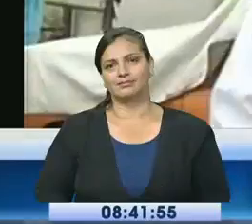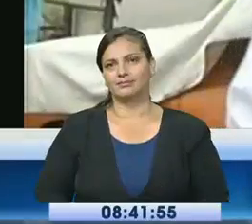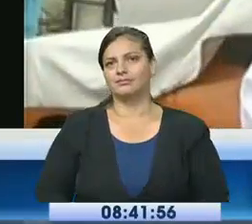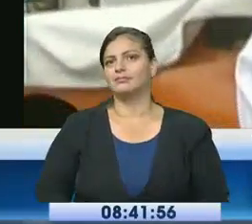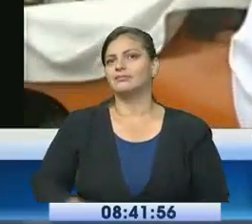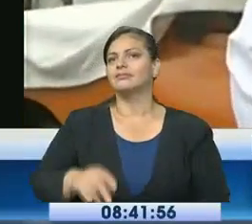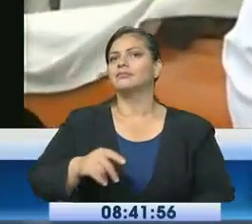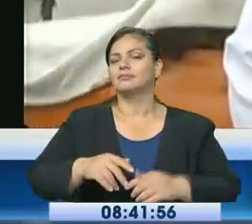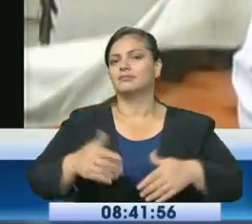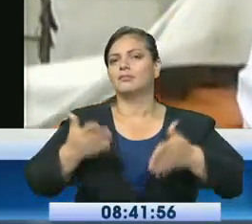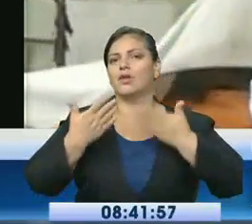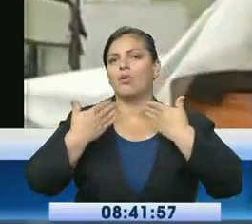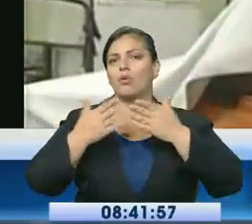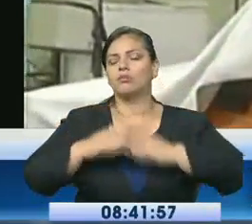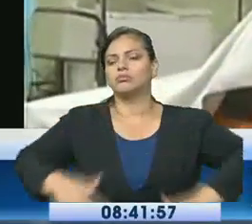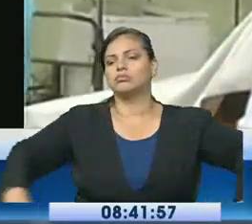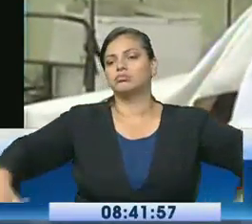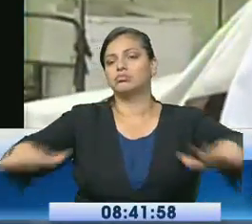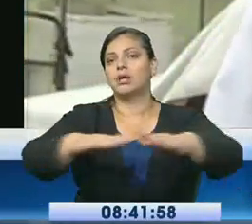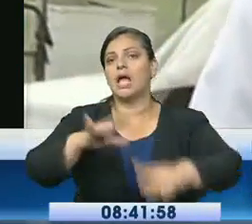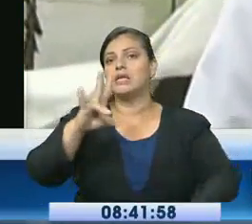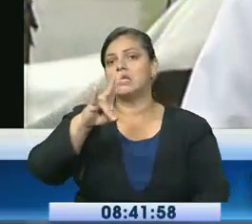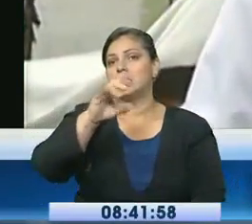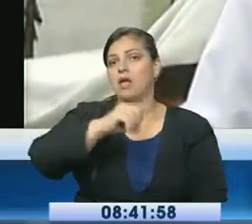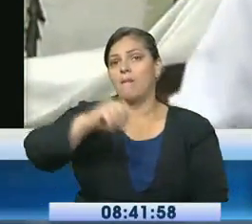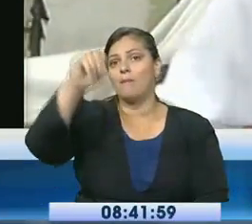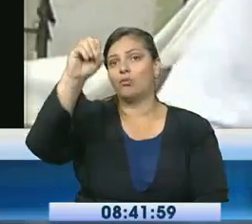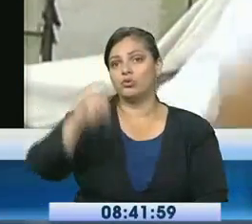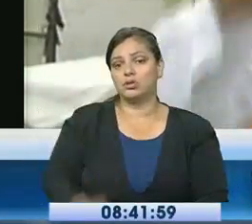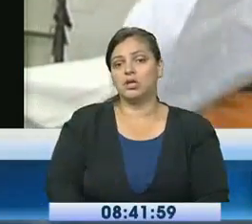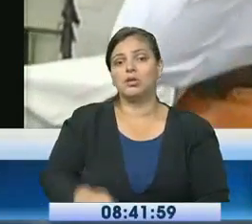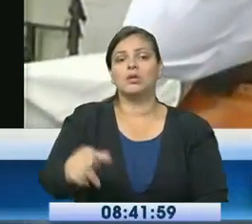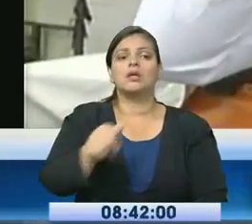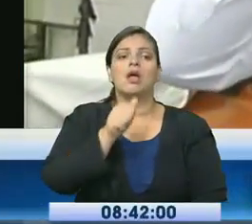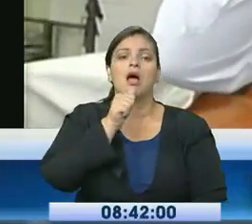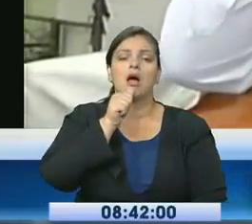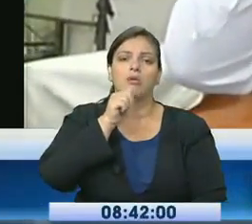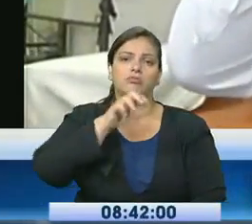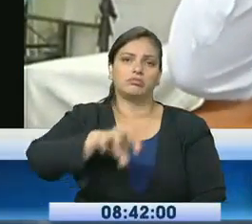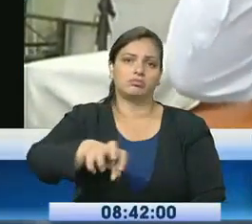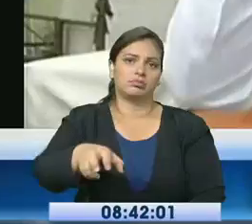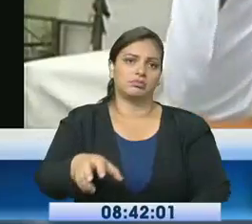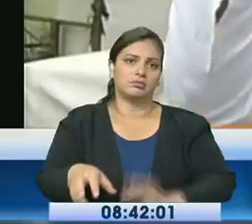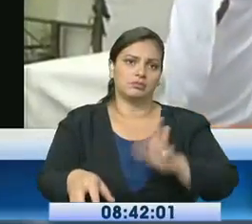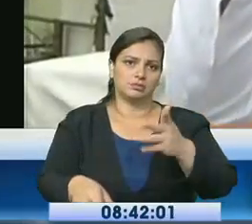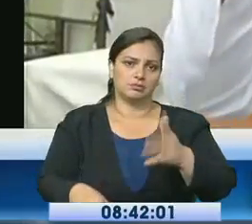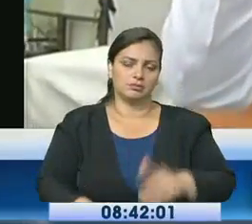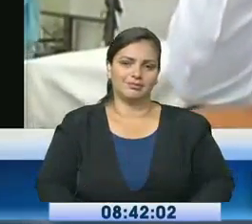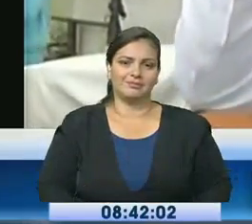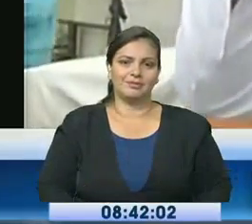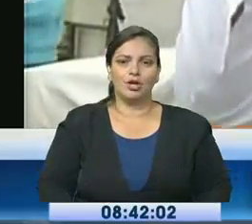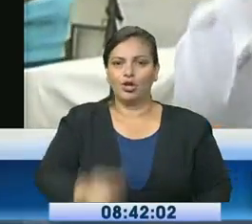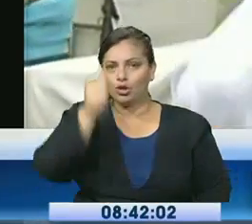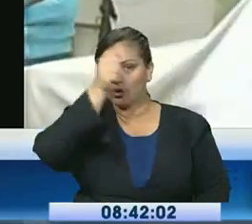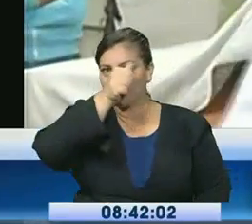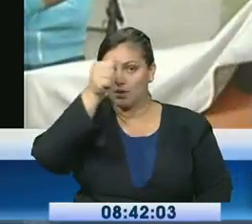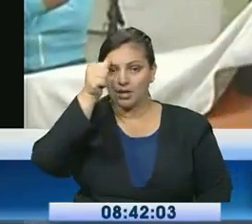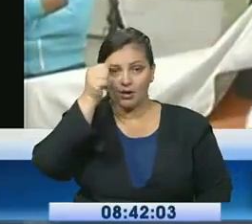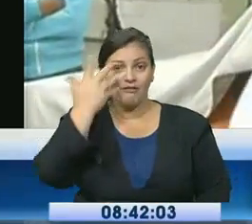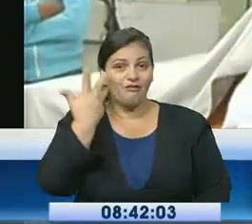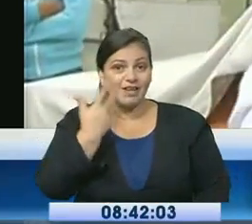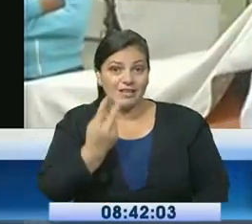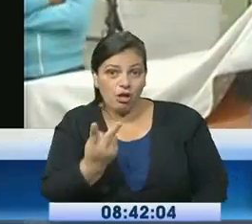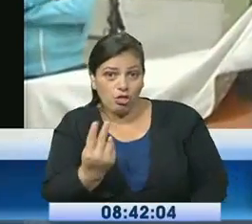Guayaquil es el que será afectado. Desde las 4 de la mañana hasta las 20 horas del próximo domingo, desde el ingreso a la vía Daule,